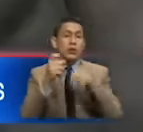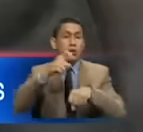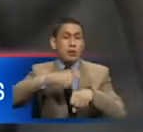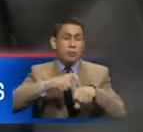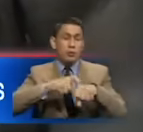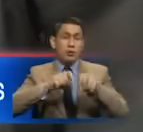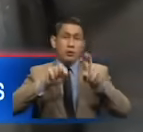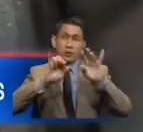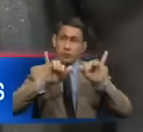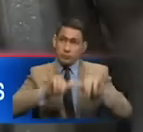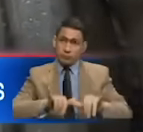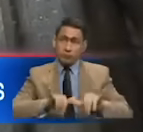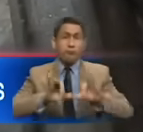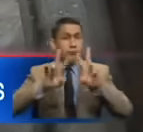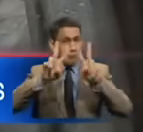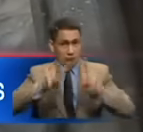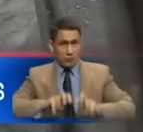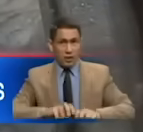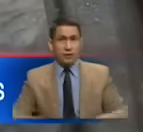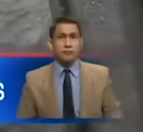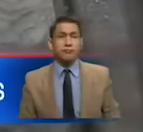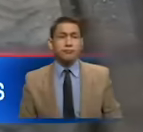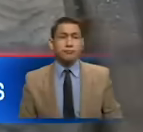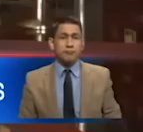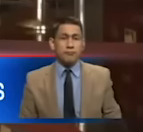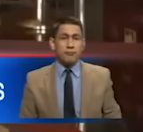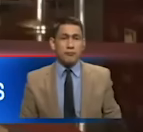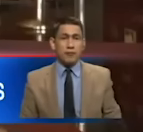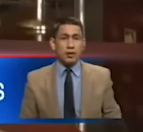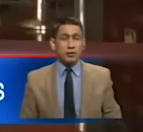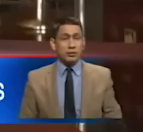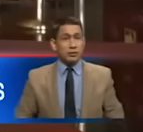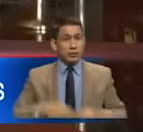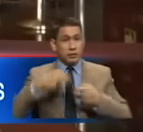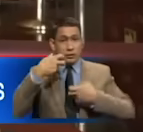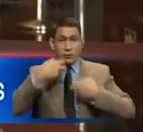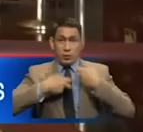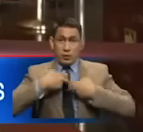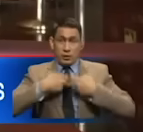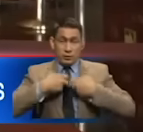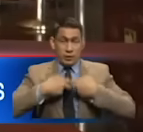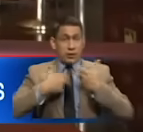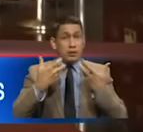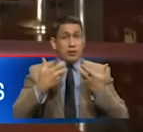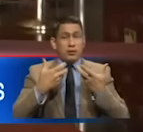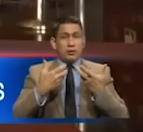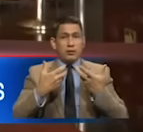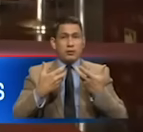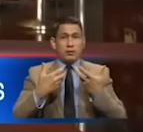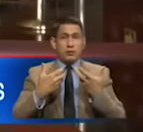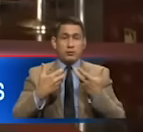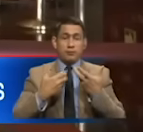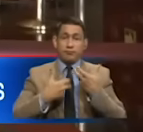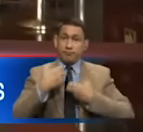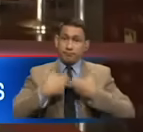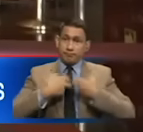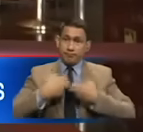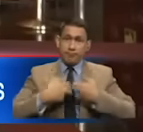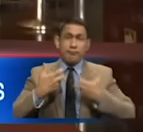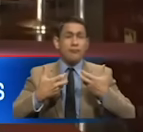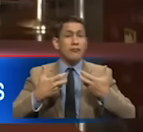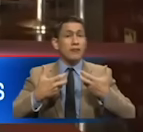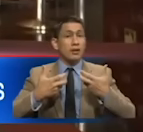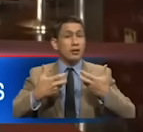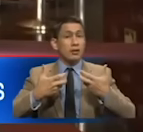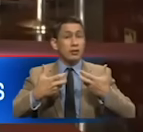el Parlamento existe apoyo a la propuesta. Hay una crisis carcelaria que todos conocemos y que hemos sufrido las consecuencias.